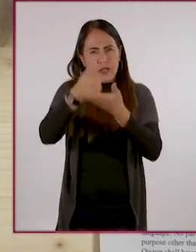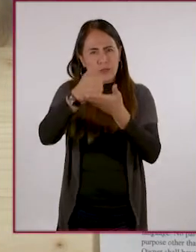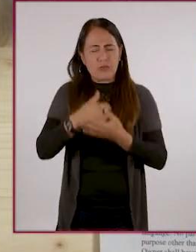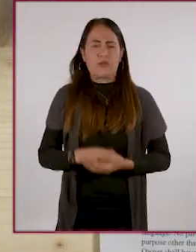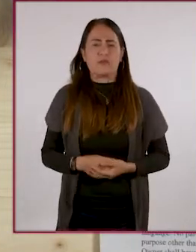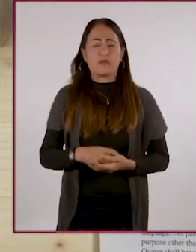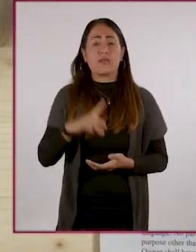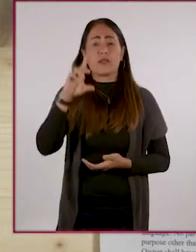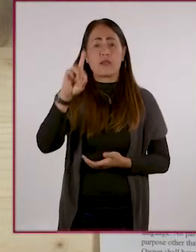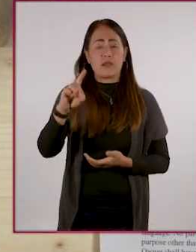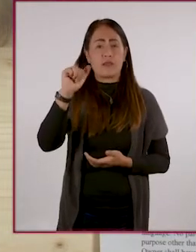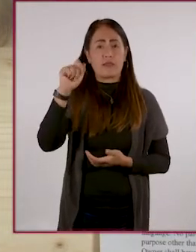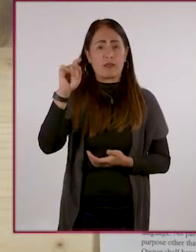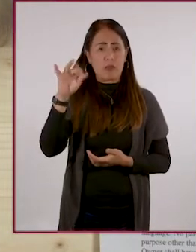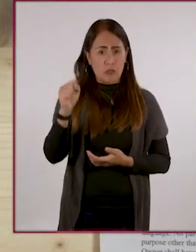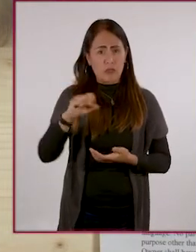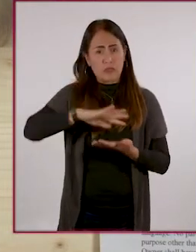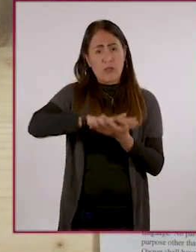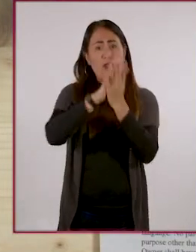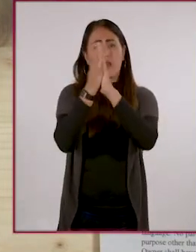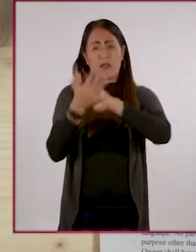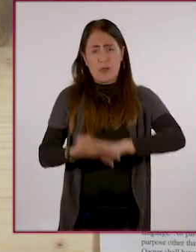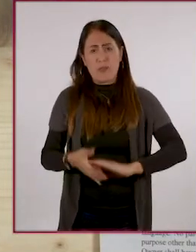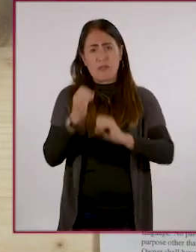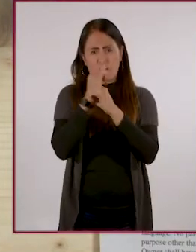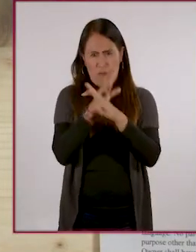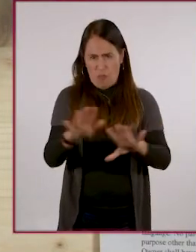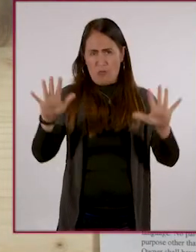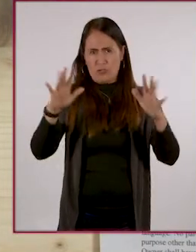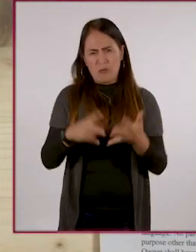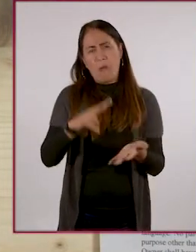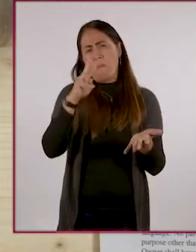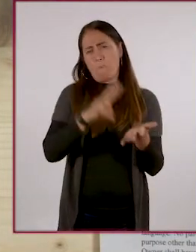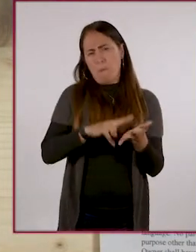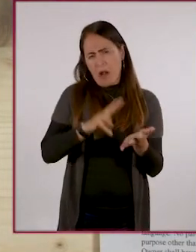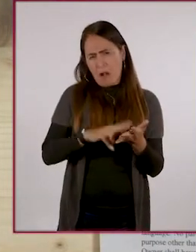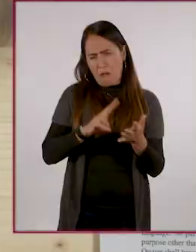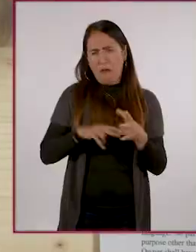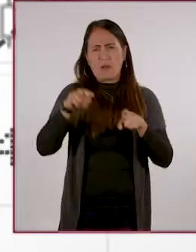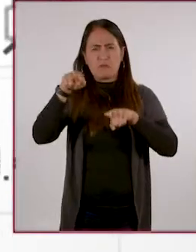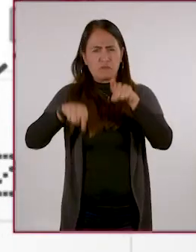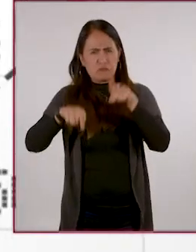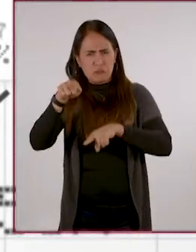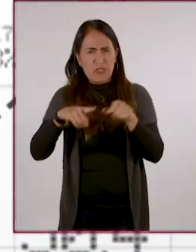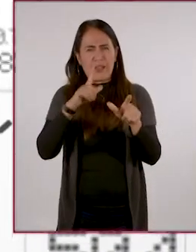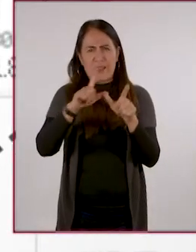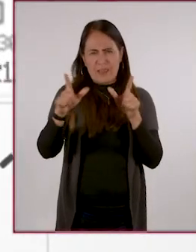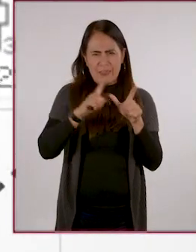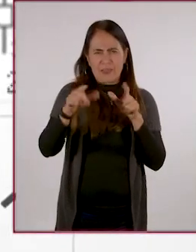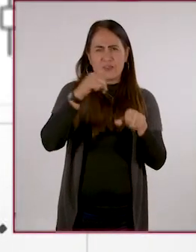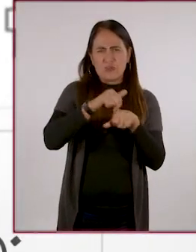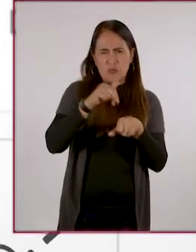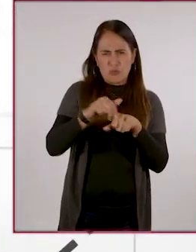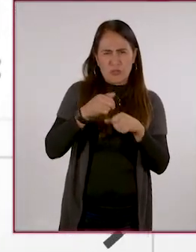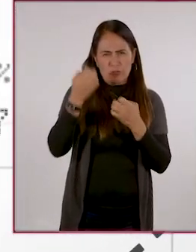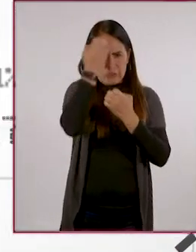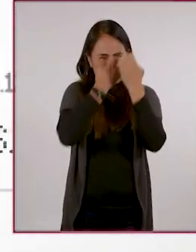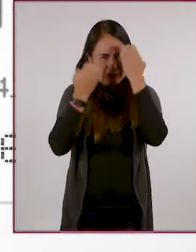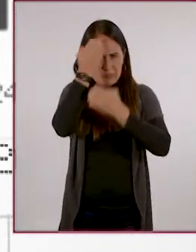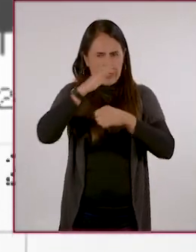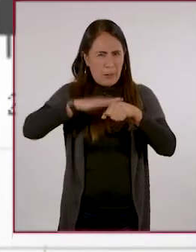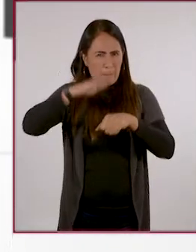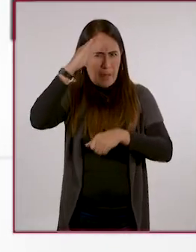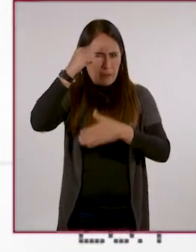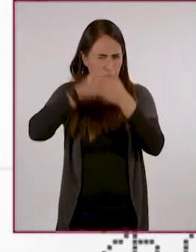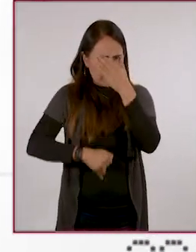serán útiles para realizarlo. Entonces, los datos se convertirán en información que trabajarás como valores, variables